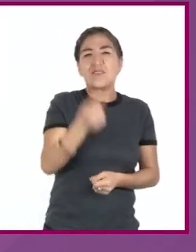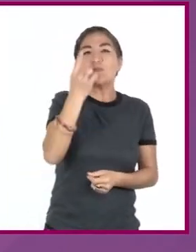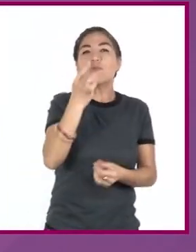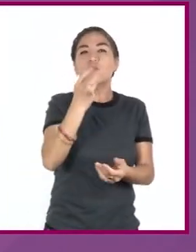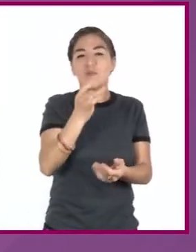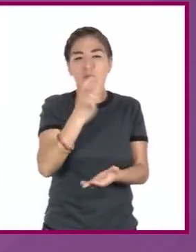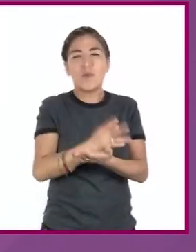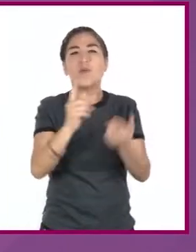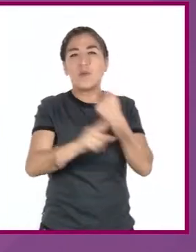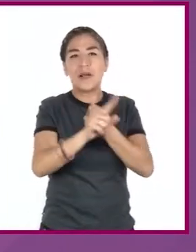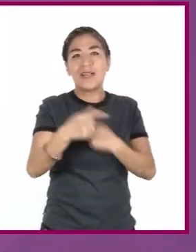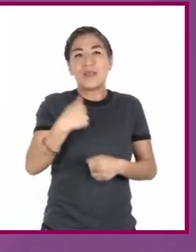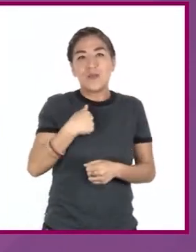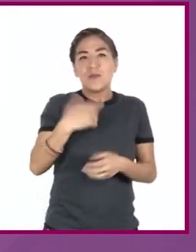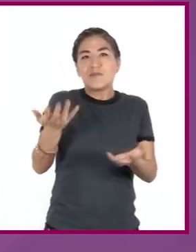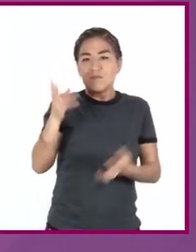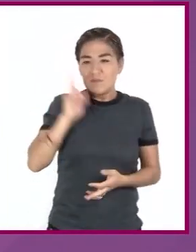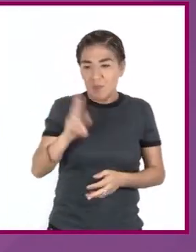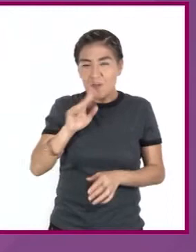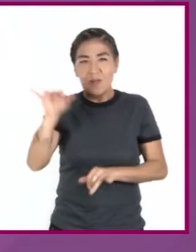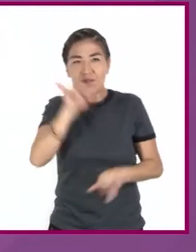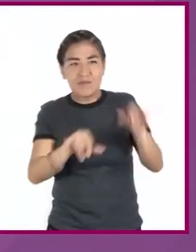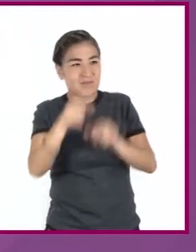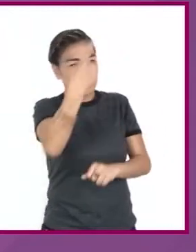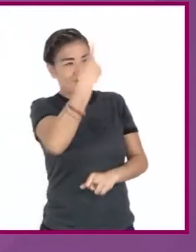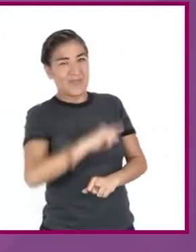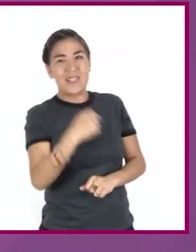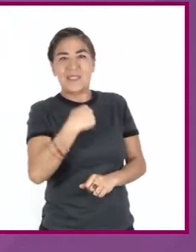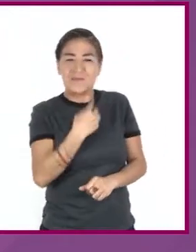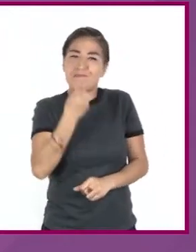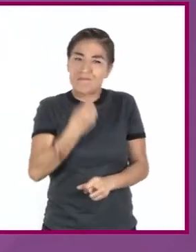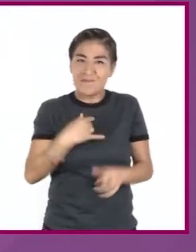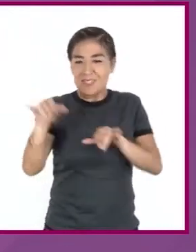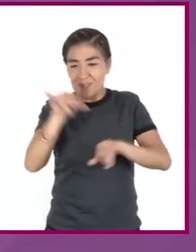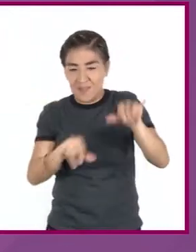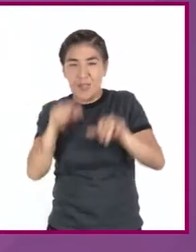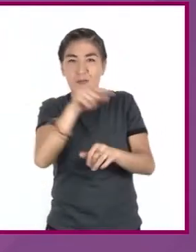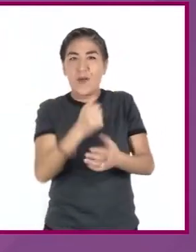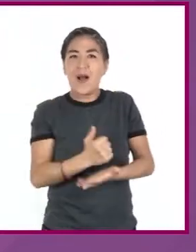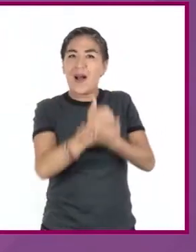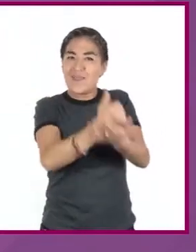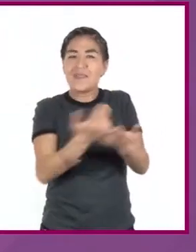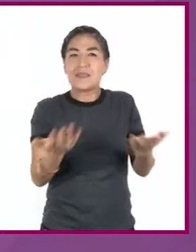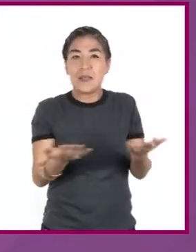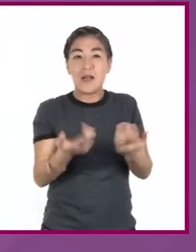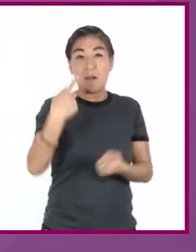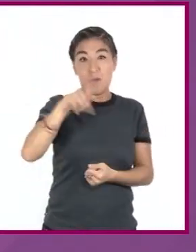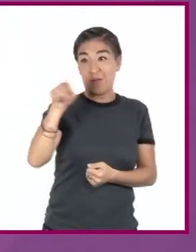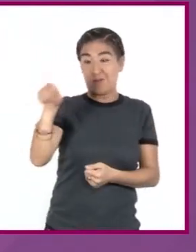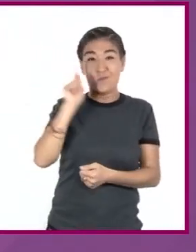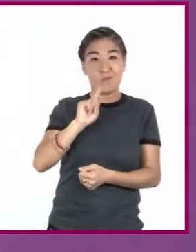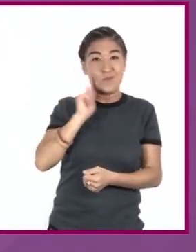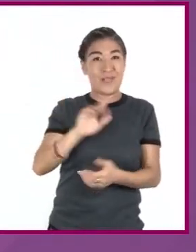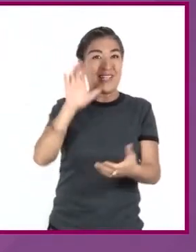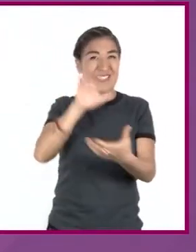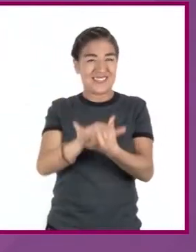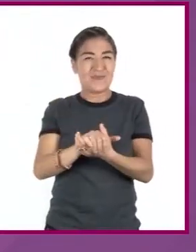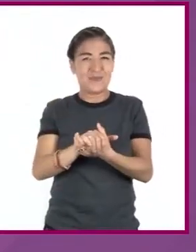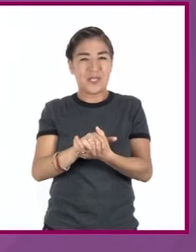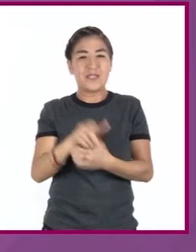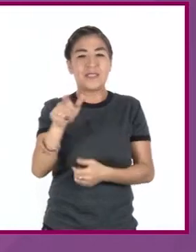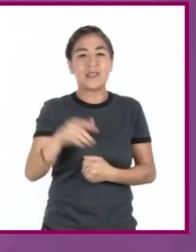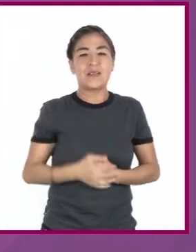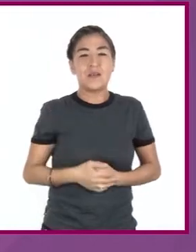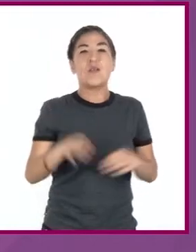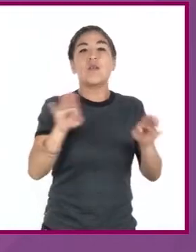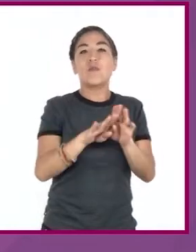casi todo mi tiempo en las actividades que me encomendaba el señor Davy como su ayudante. Pero su esposa, Jane Davy, contaba